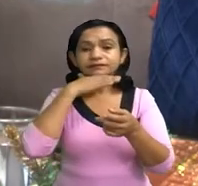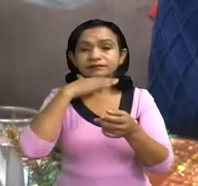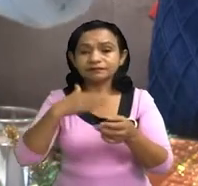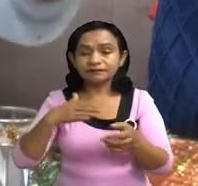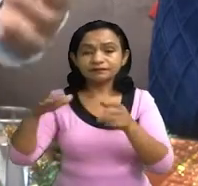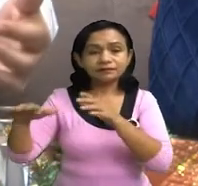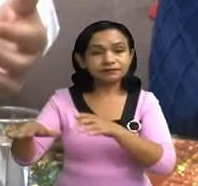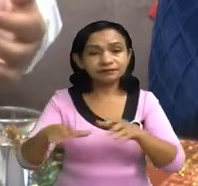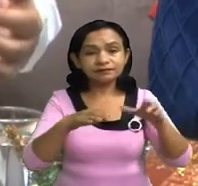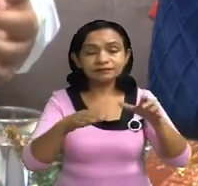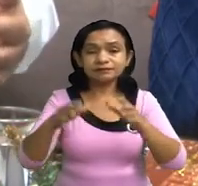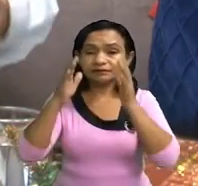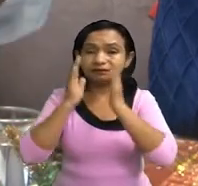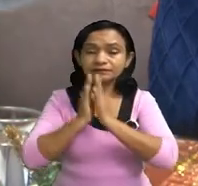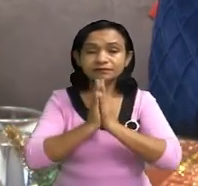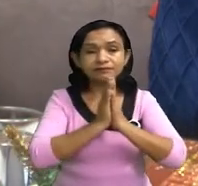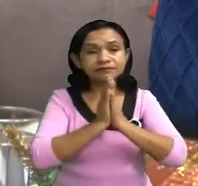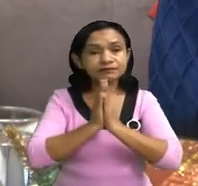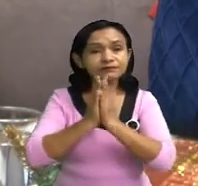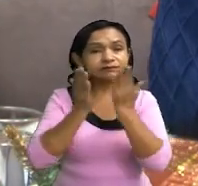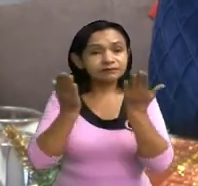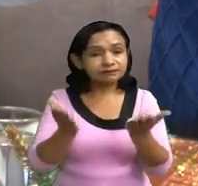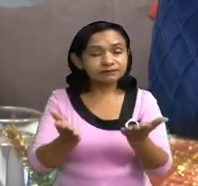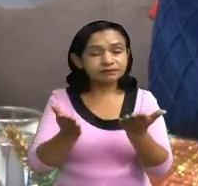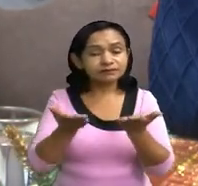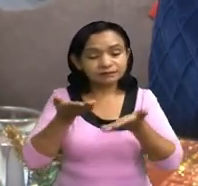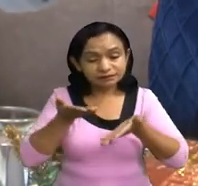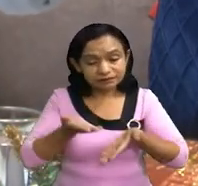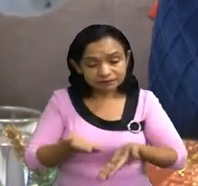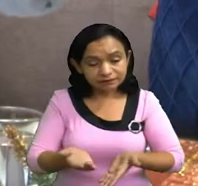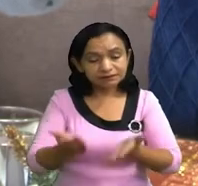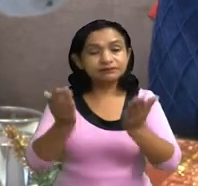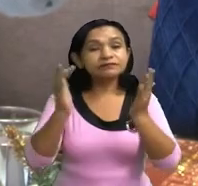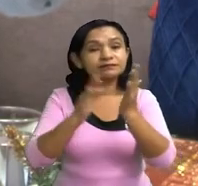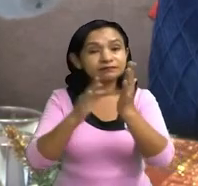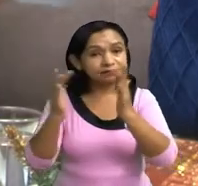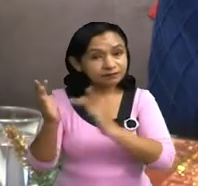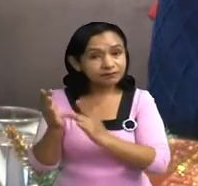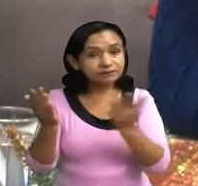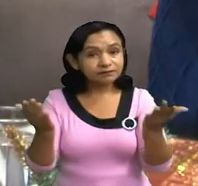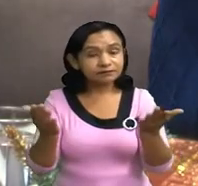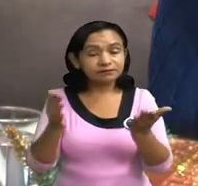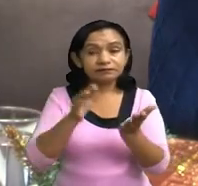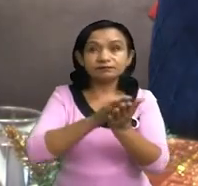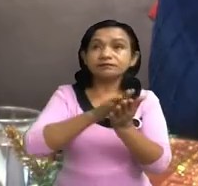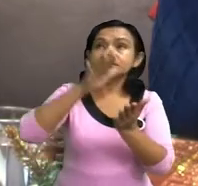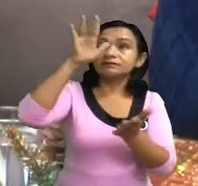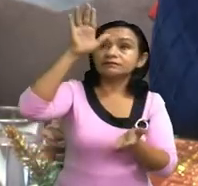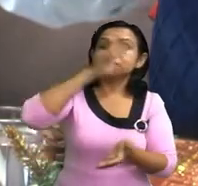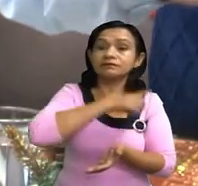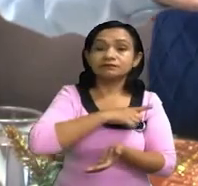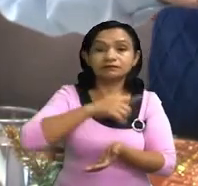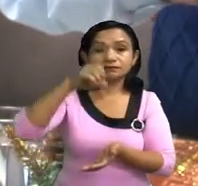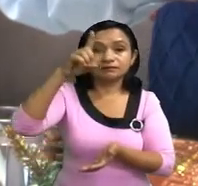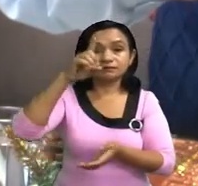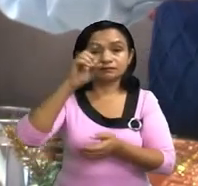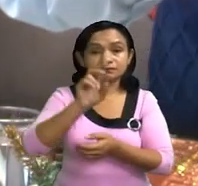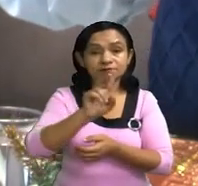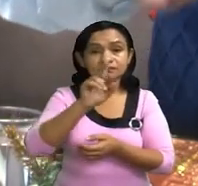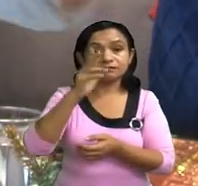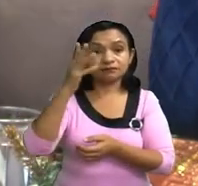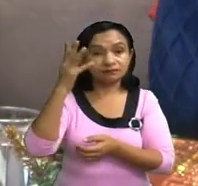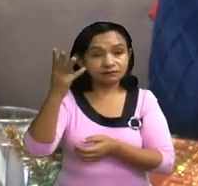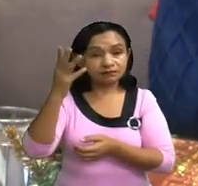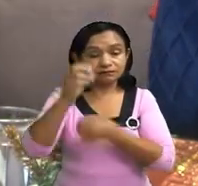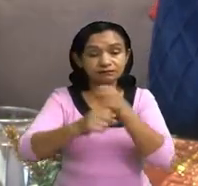de la Virgen María y del nacimiento de Jesús. Gloria a Dios, que este va a ser mi año 29 en mi familia,